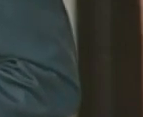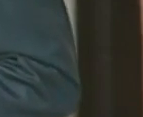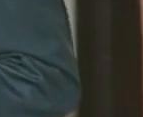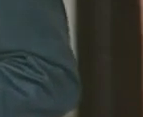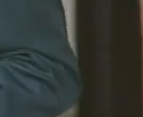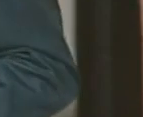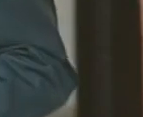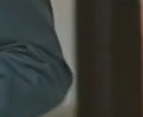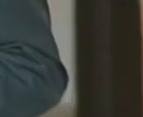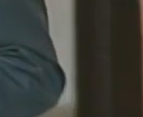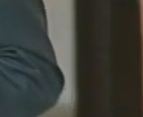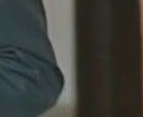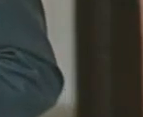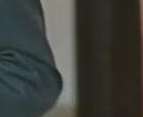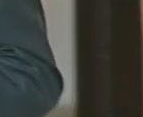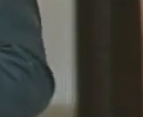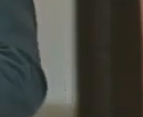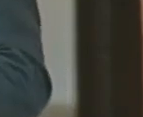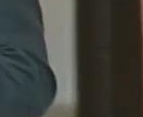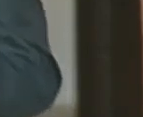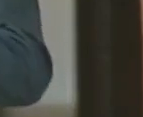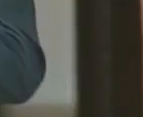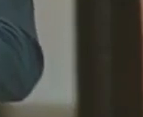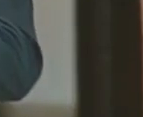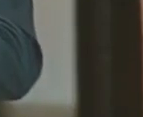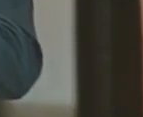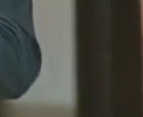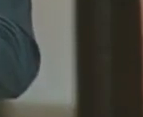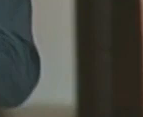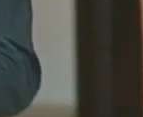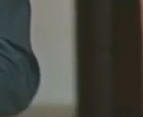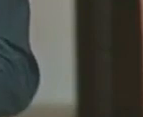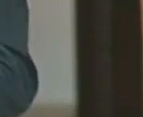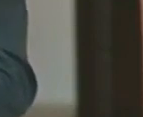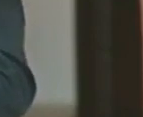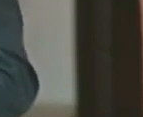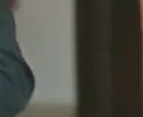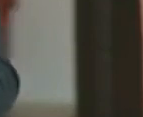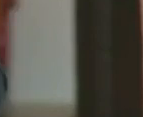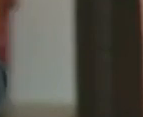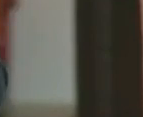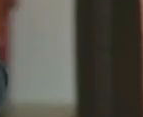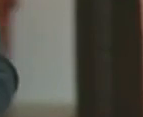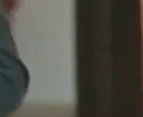Hemos confirmado en nuestra conversación los grandes logros del esfuerzo que hemos hecho